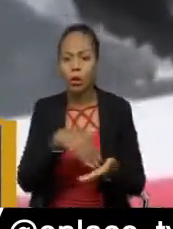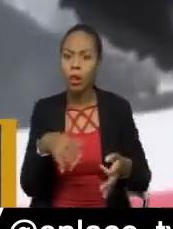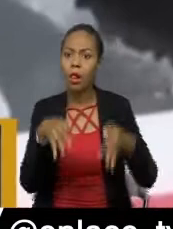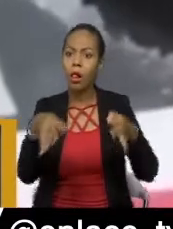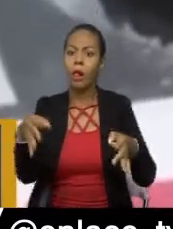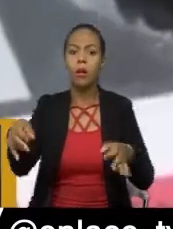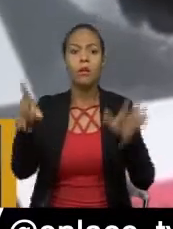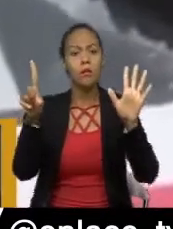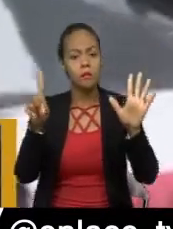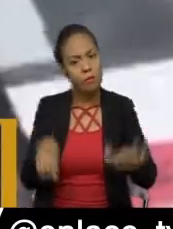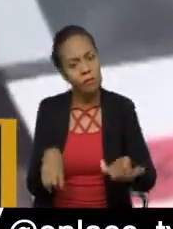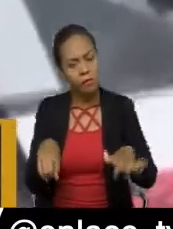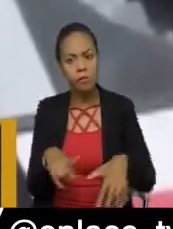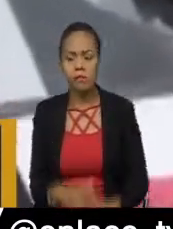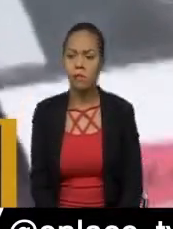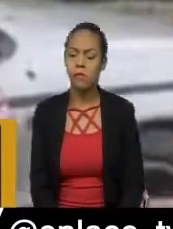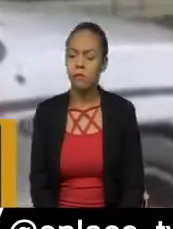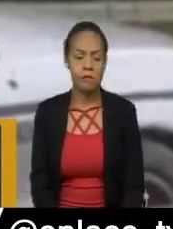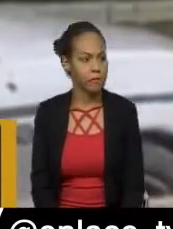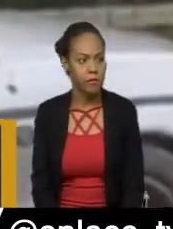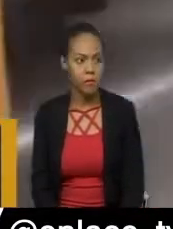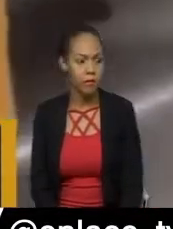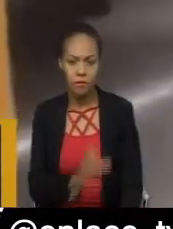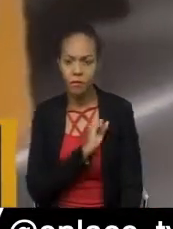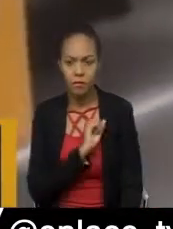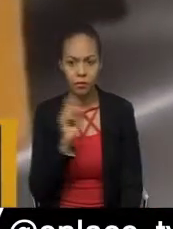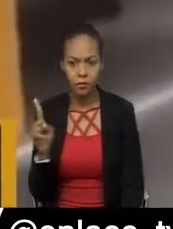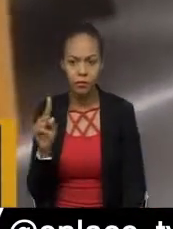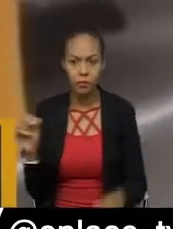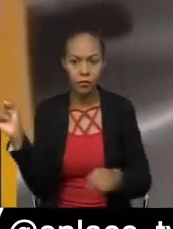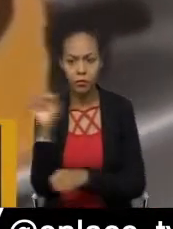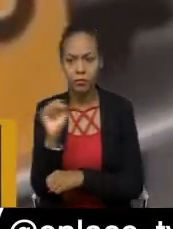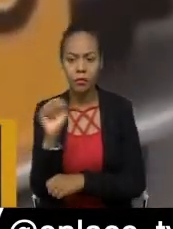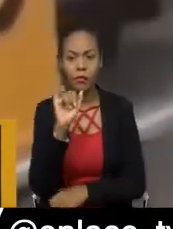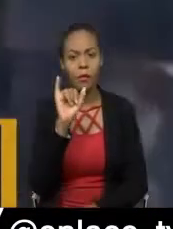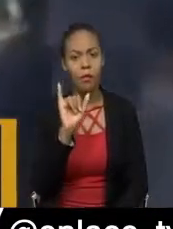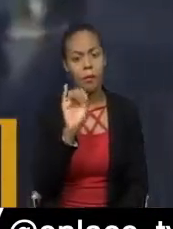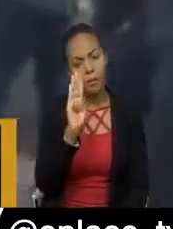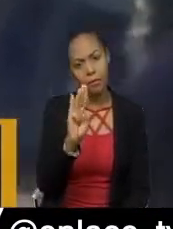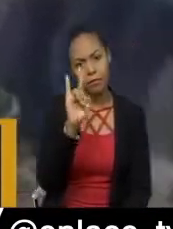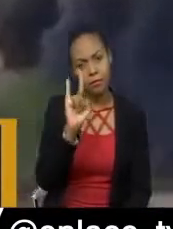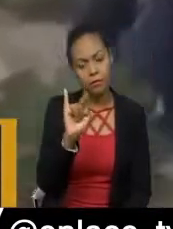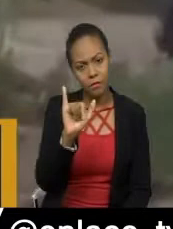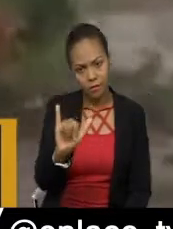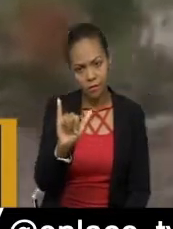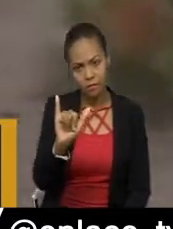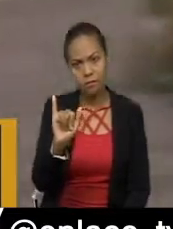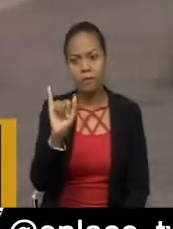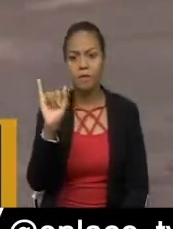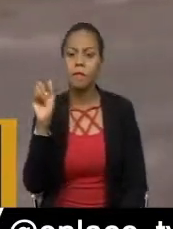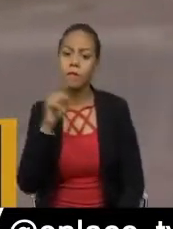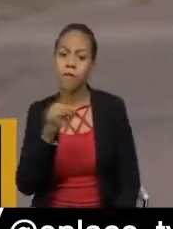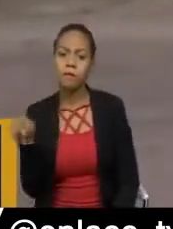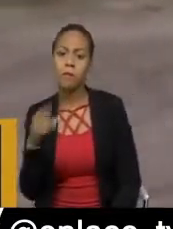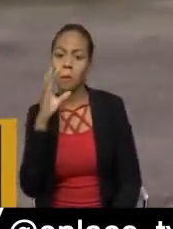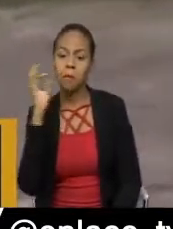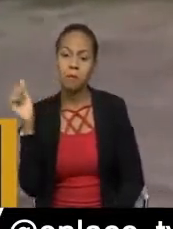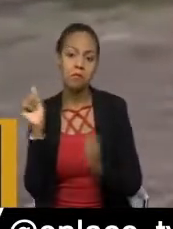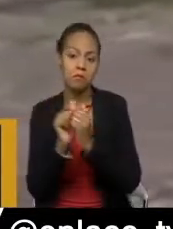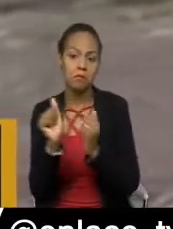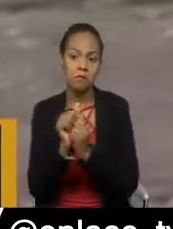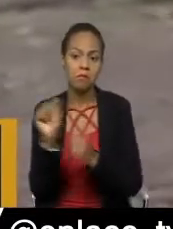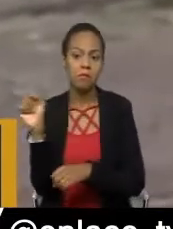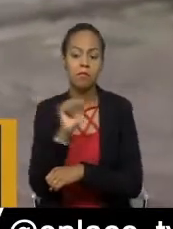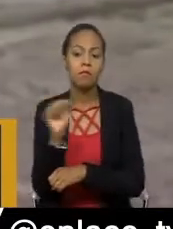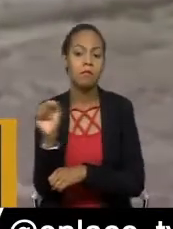Según versiones que se conocieron en ese tiempo, en el vehículo de placas BUY-306 fue ubicado un hombre quien presuntamente viajaba con la mujer y quien,